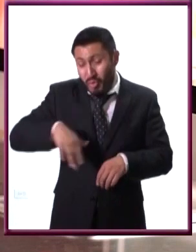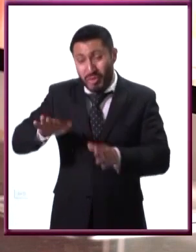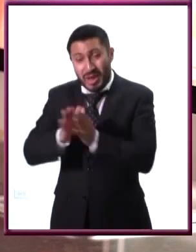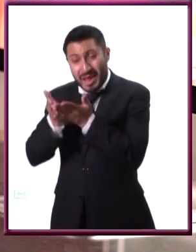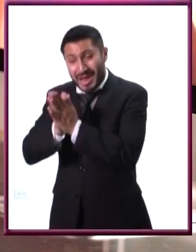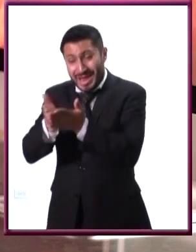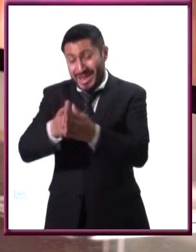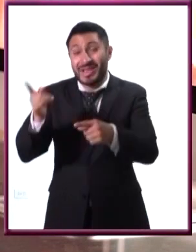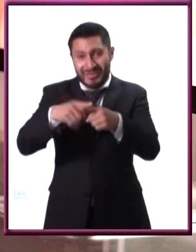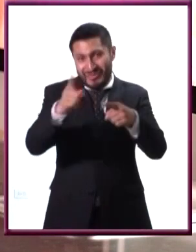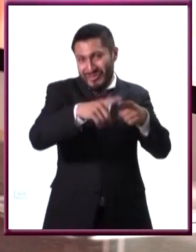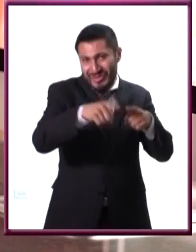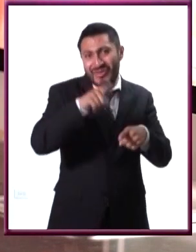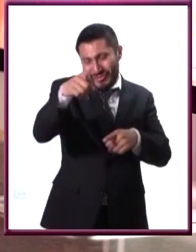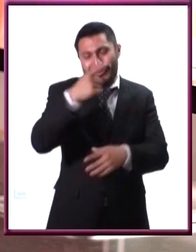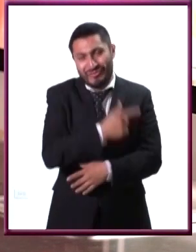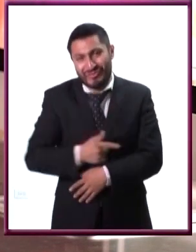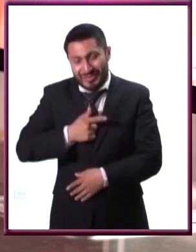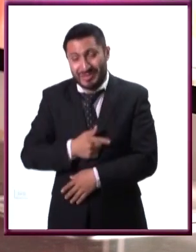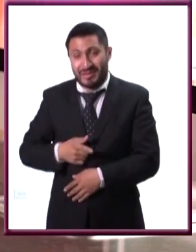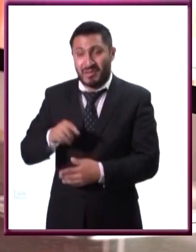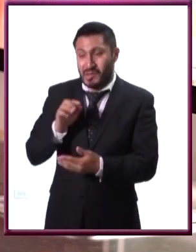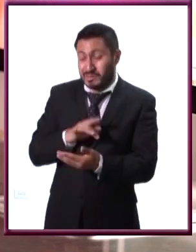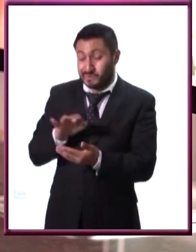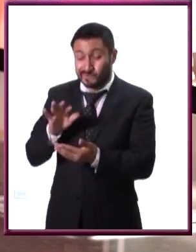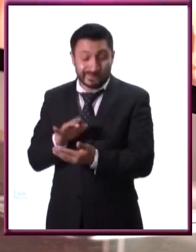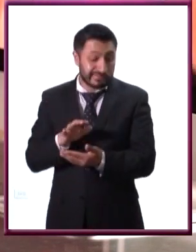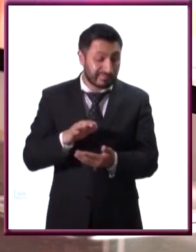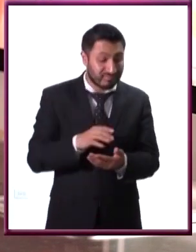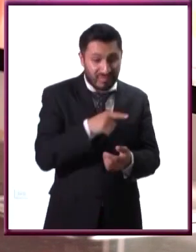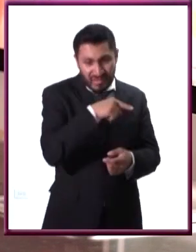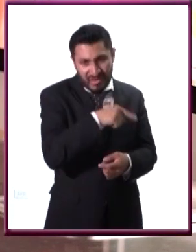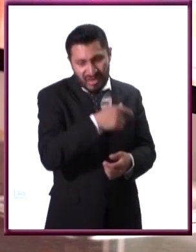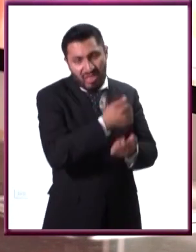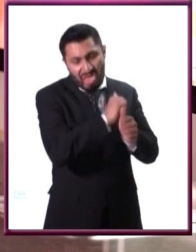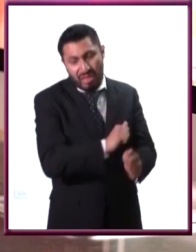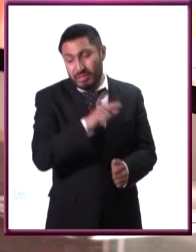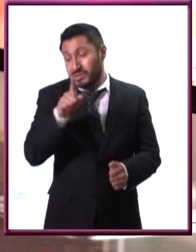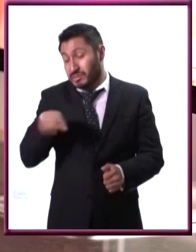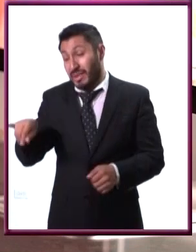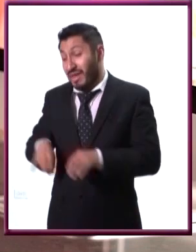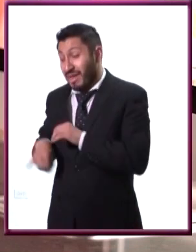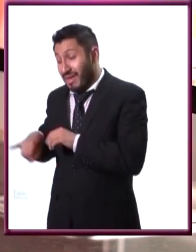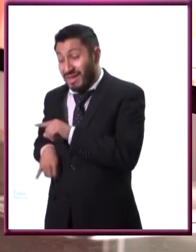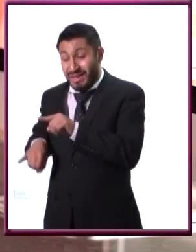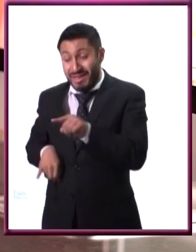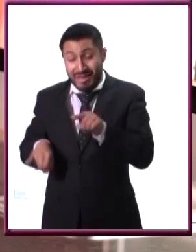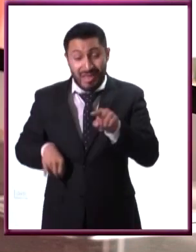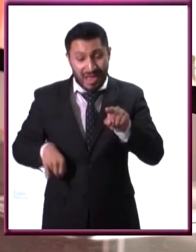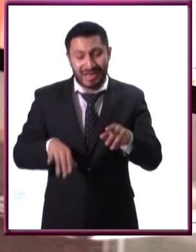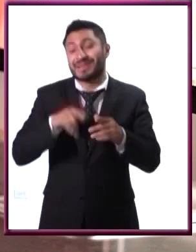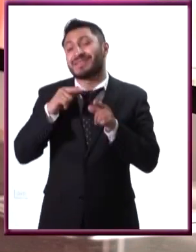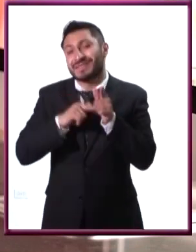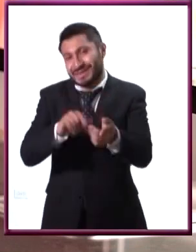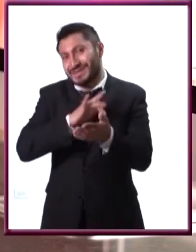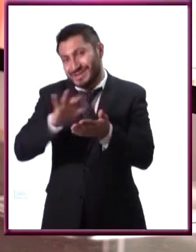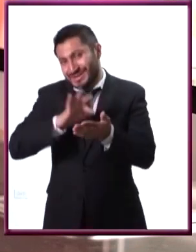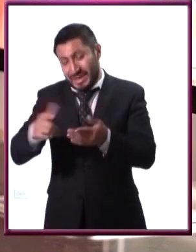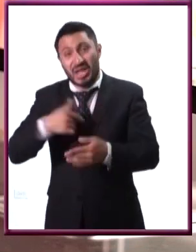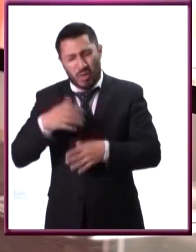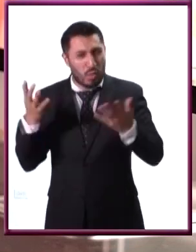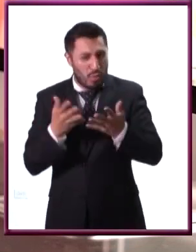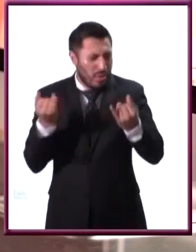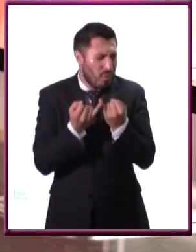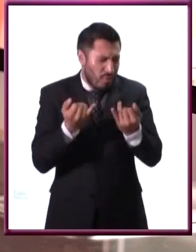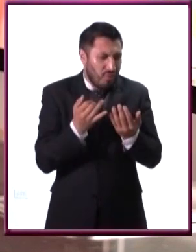vida es muy breve para abarcar todo lo que se ha escrito y publicado. Hay muchos más libros, entonces sí, efectivamente se puede abandonar la lectura en algún momento. Yo